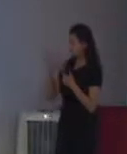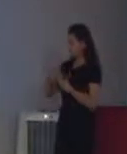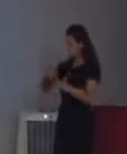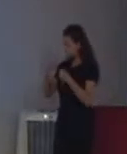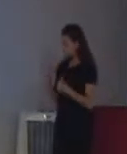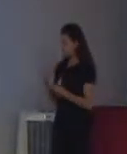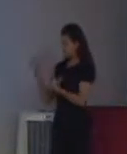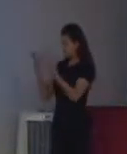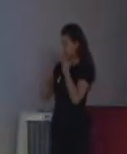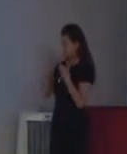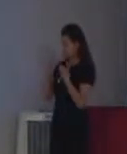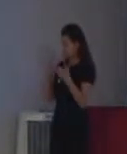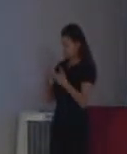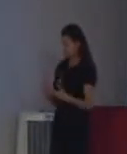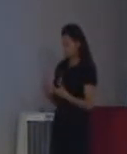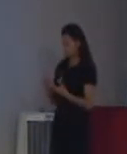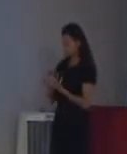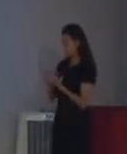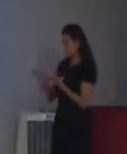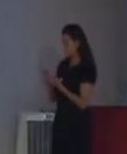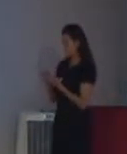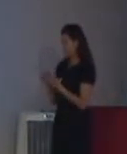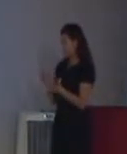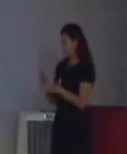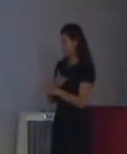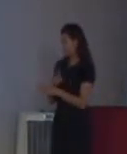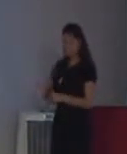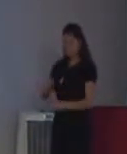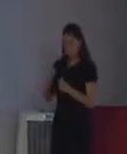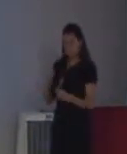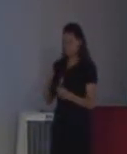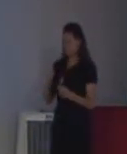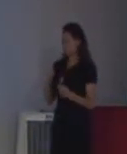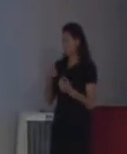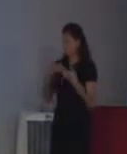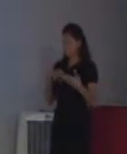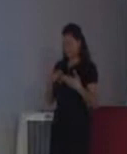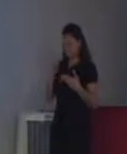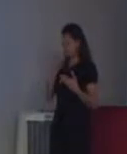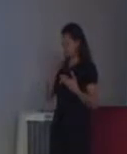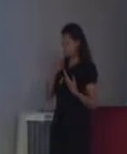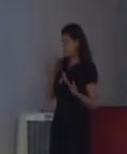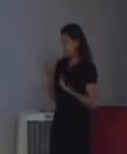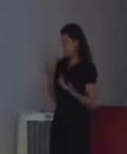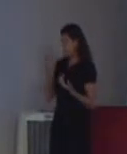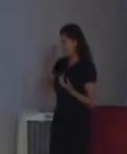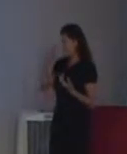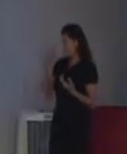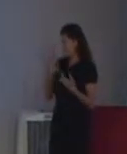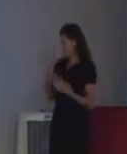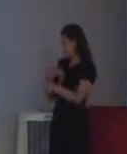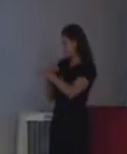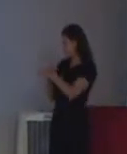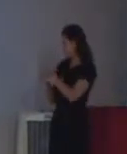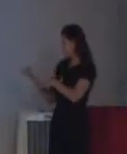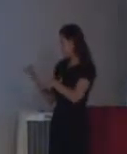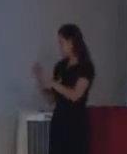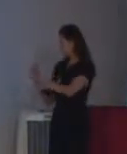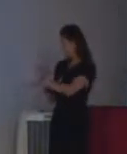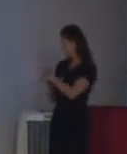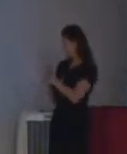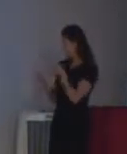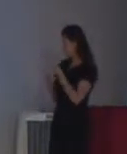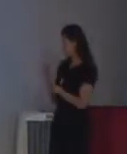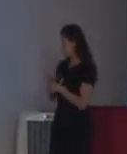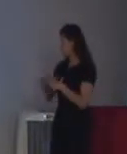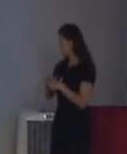preparado para enseñarle a una persona con discapacidad, yo tampoco estaba preparado para enfrentar una discapacidad. Entonces, como que estamos al mismo nivel y hagamos el ejercicio